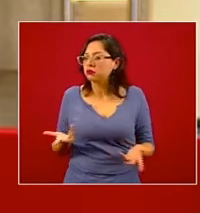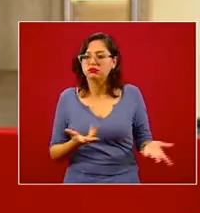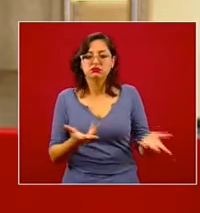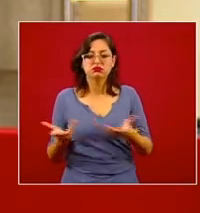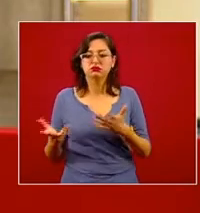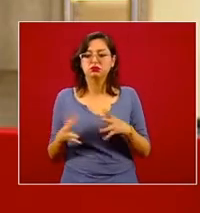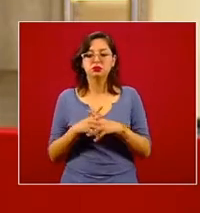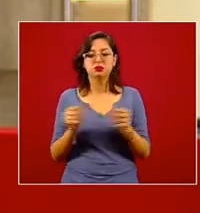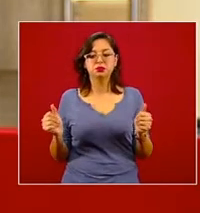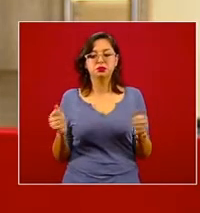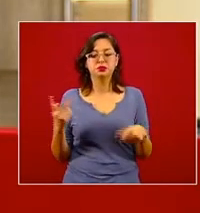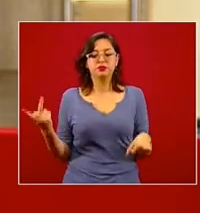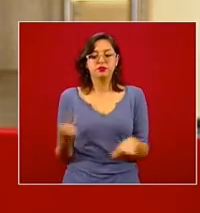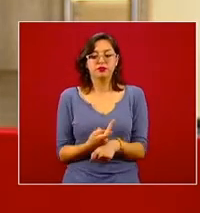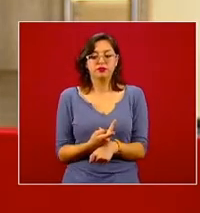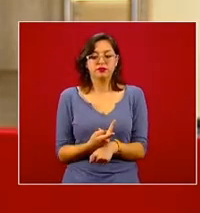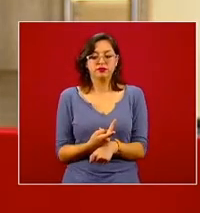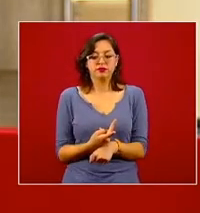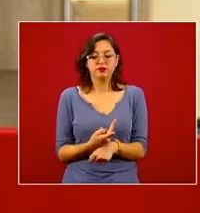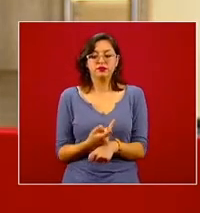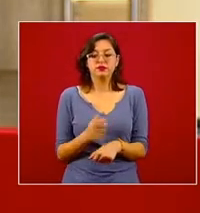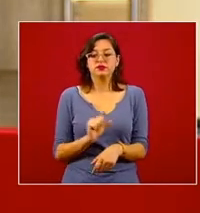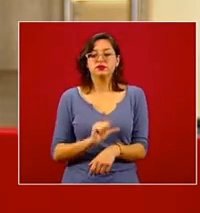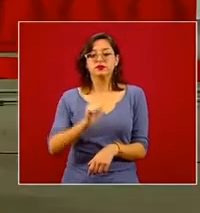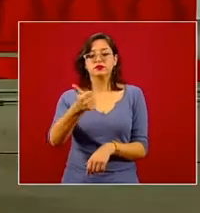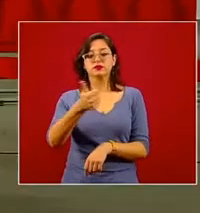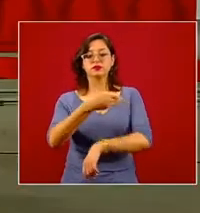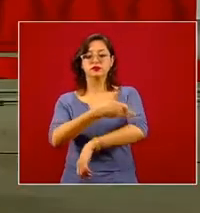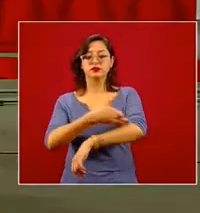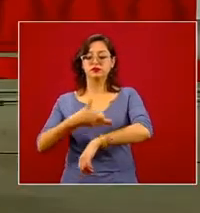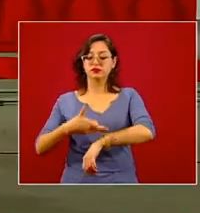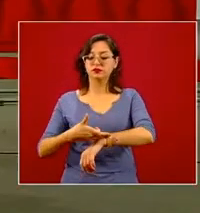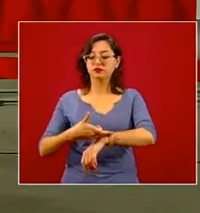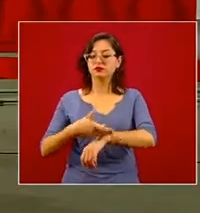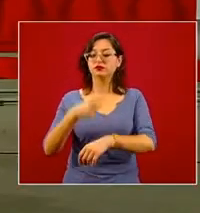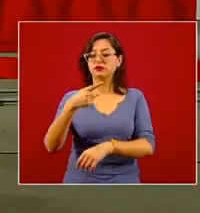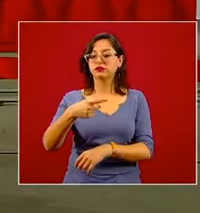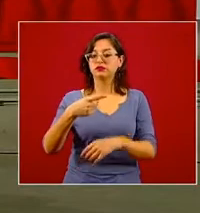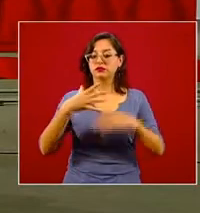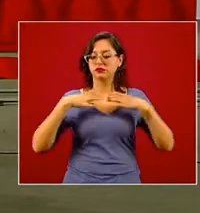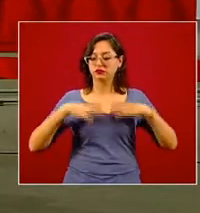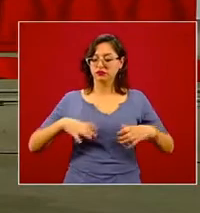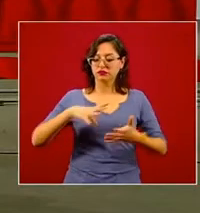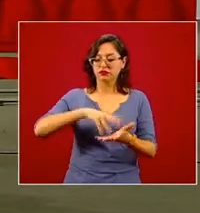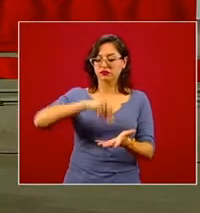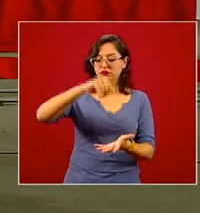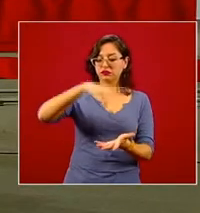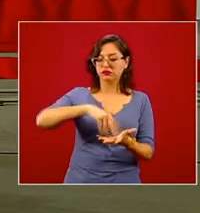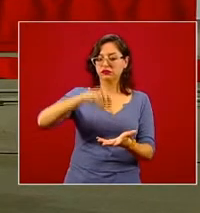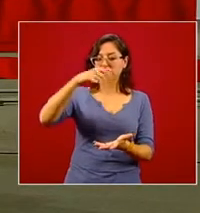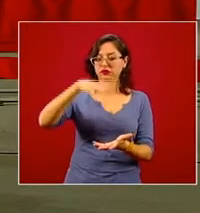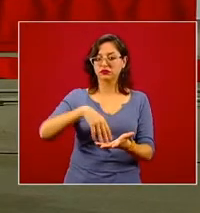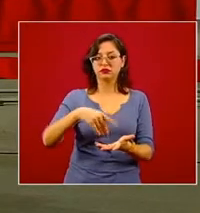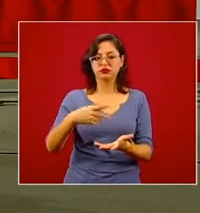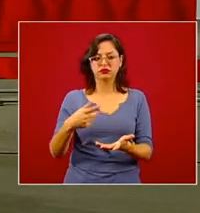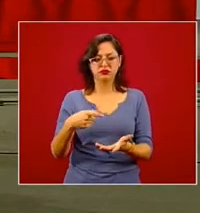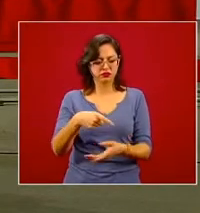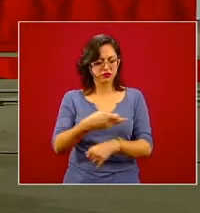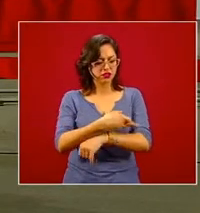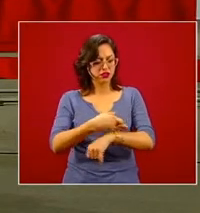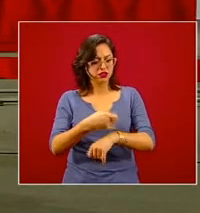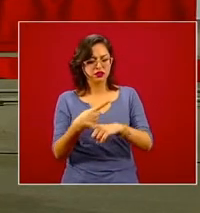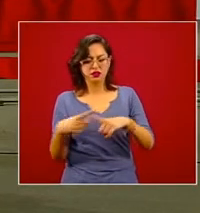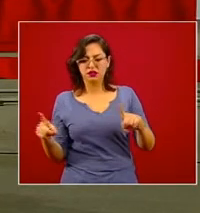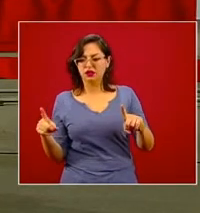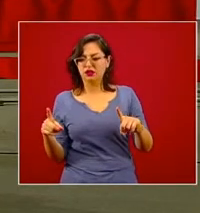como body resultado was que found otra familia by their estaba velando family. unas cenizas que no correspondían a la de su familia, que es del nombre Fermín. As a result, Al final, el another cuerpo